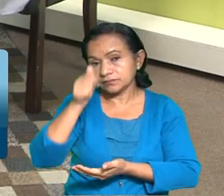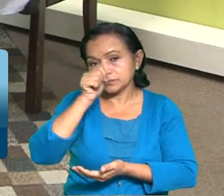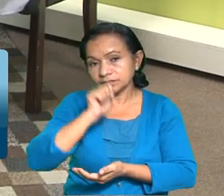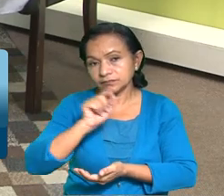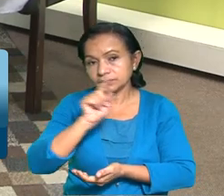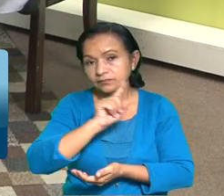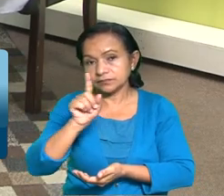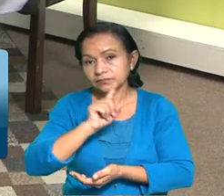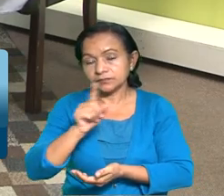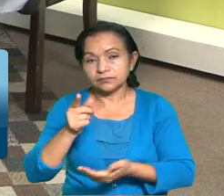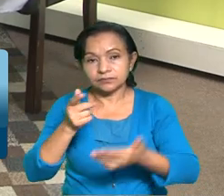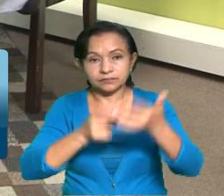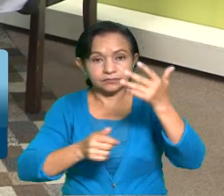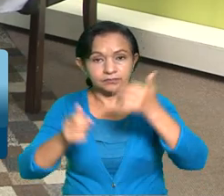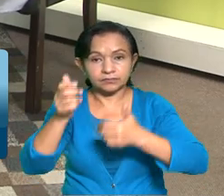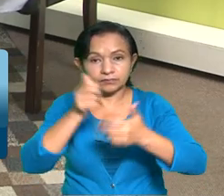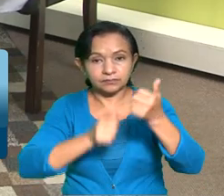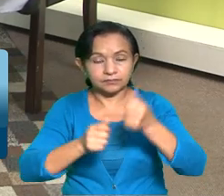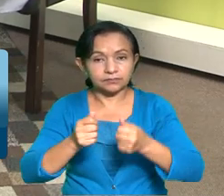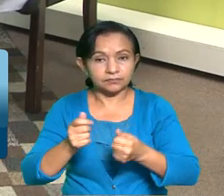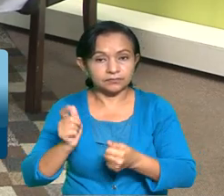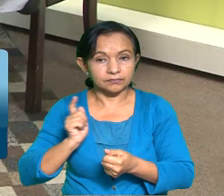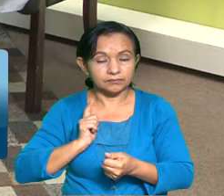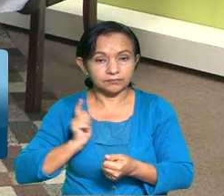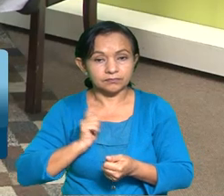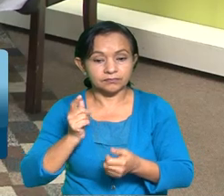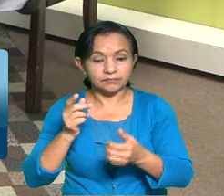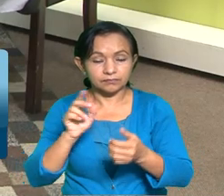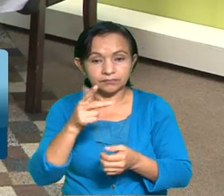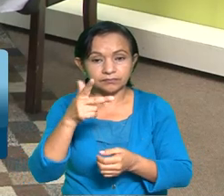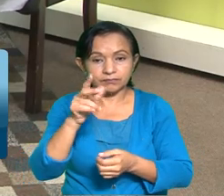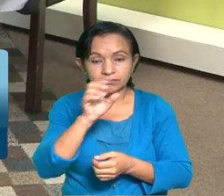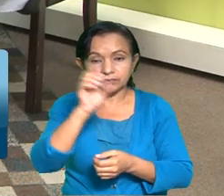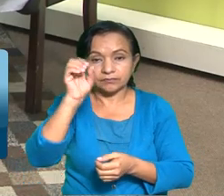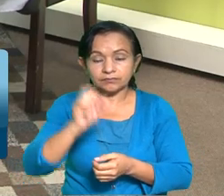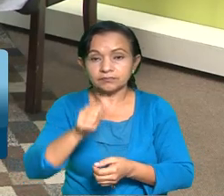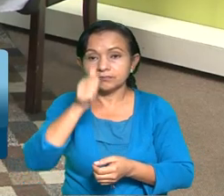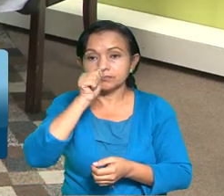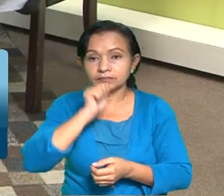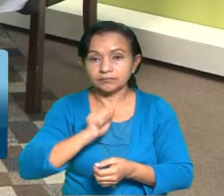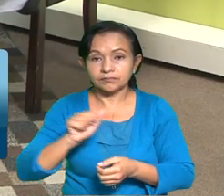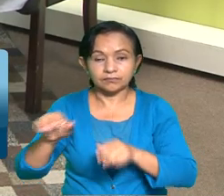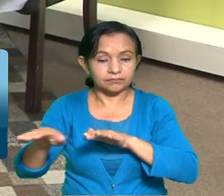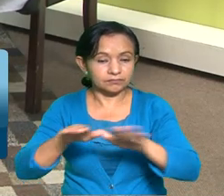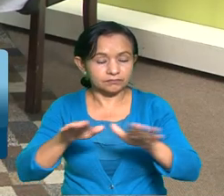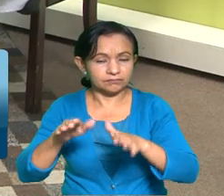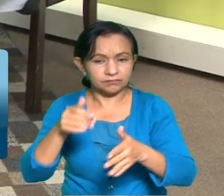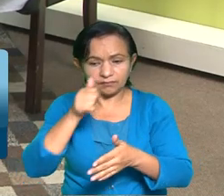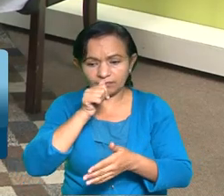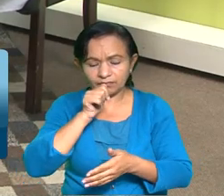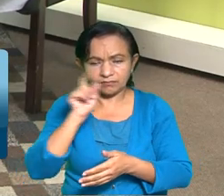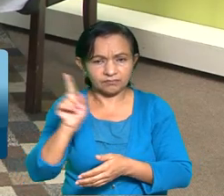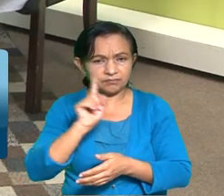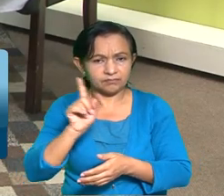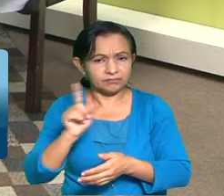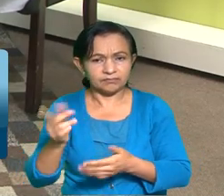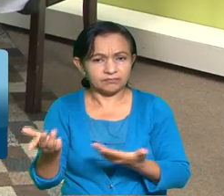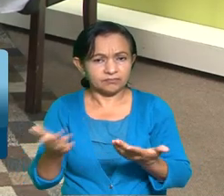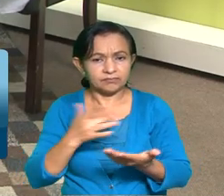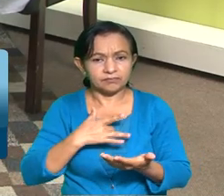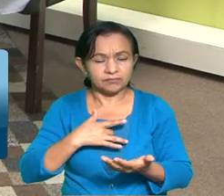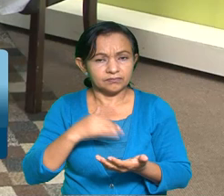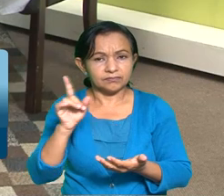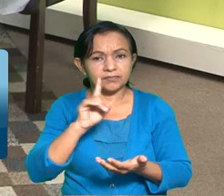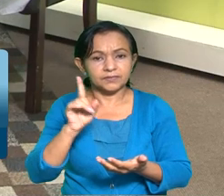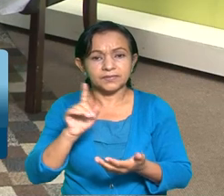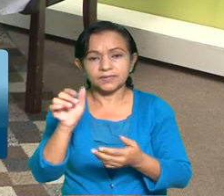porque ya la leche materna está compuesta en 80% de agua, así que no hay necesidad de darle agua extra. ¿Después de los 6 meses